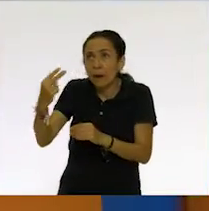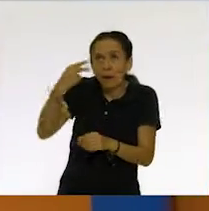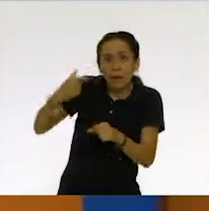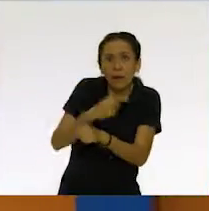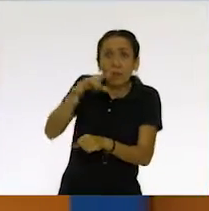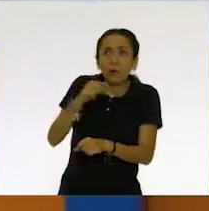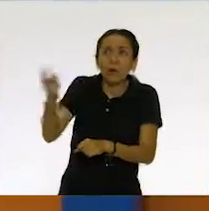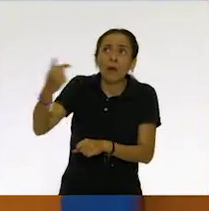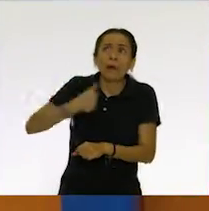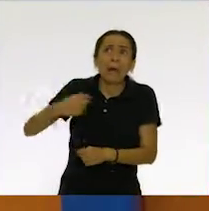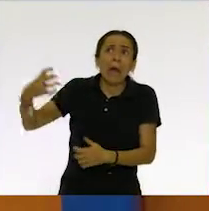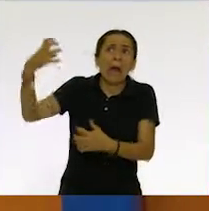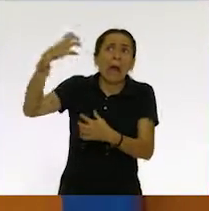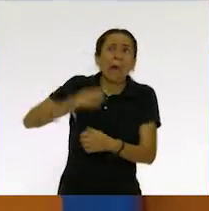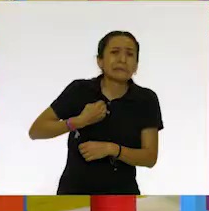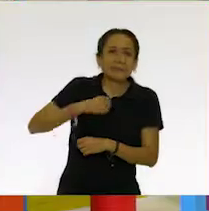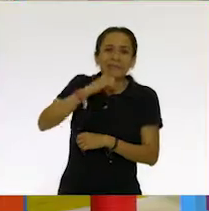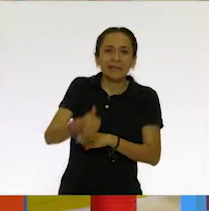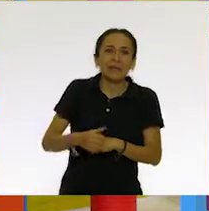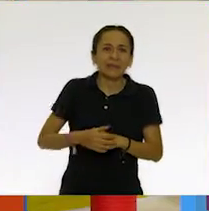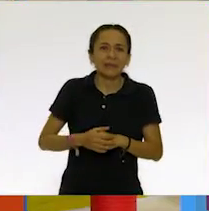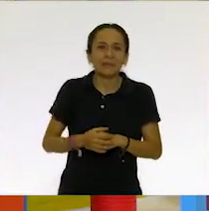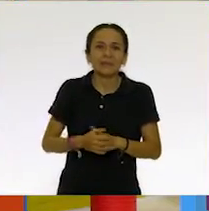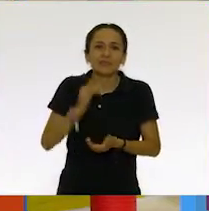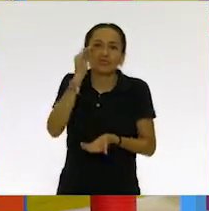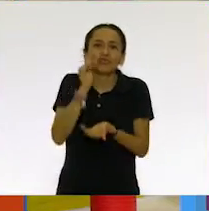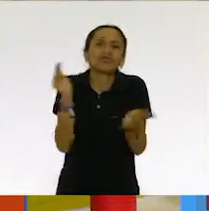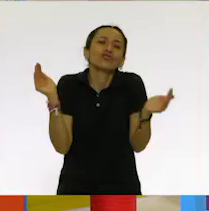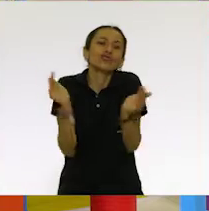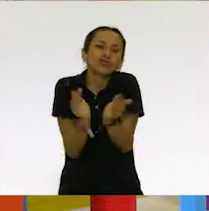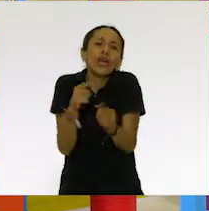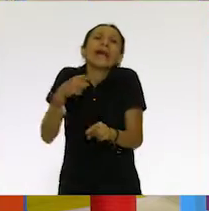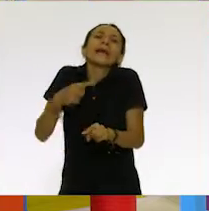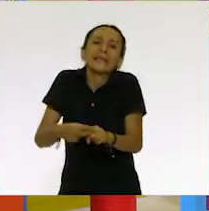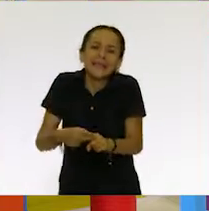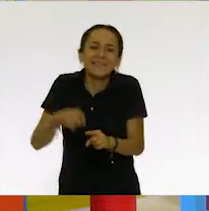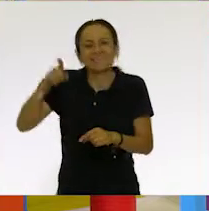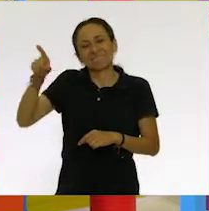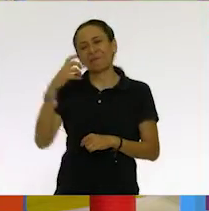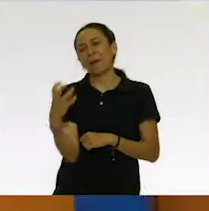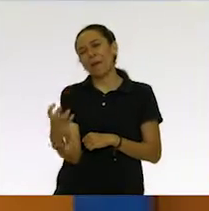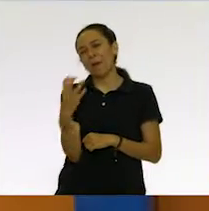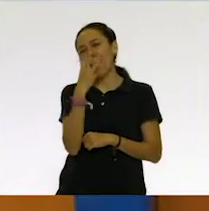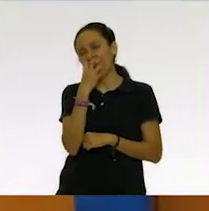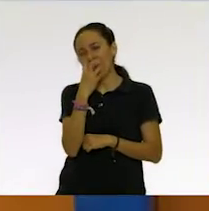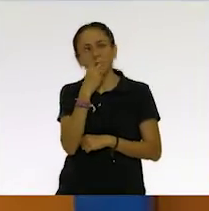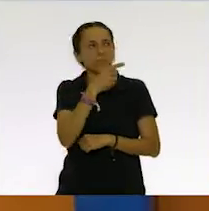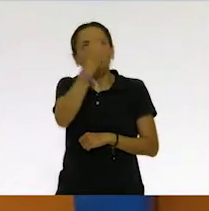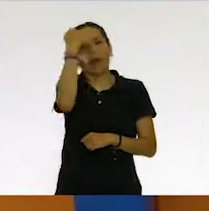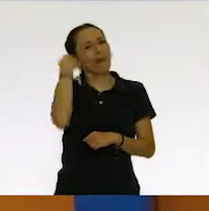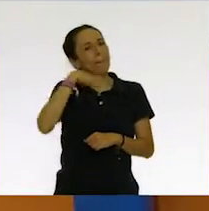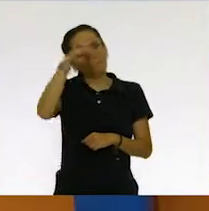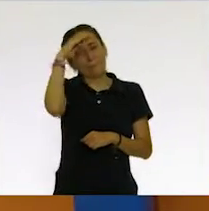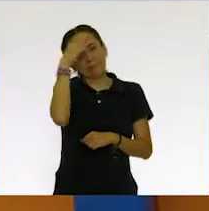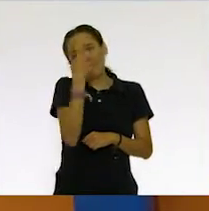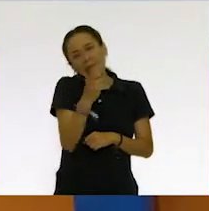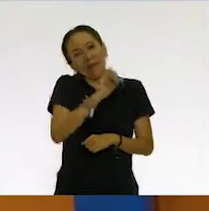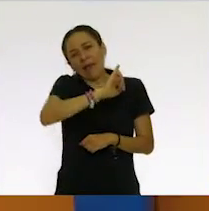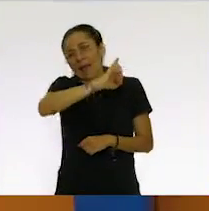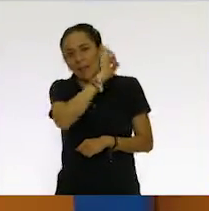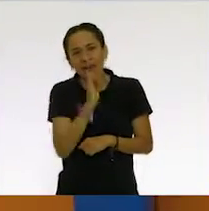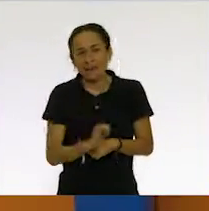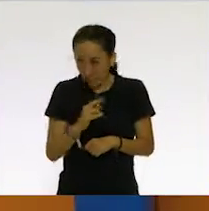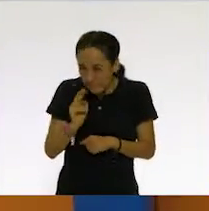oso pardo era esa pequeña criatura. Pues no se lo iba a imaginar jamás. No. ¿Se dieron cuenta cómo la cueva puede resguardar